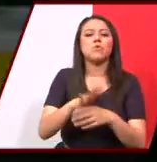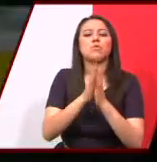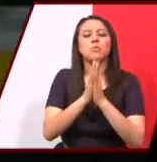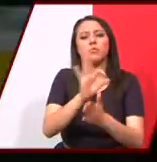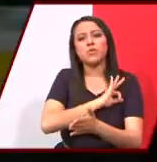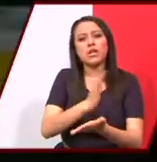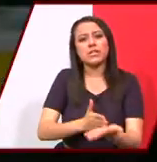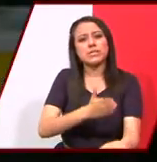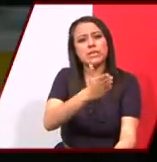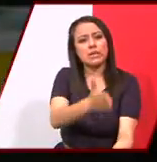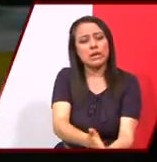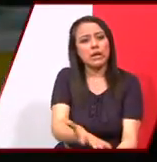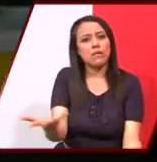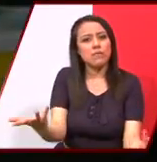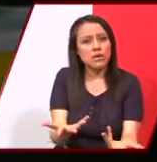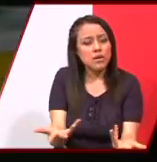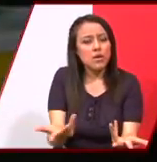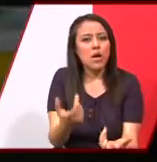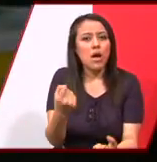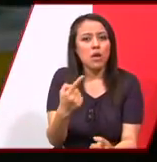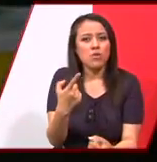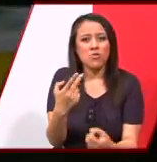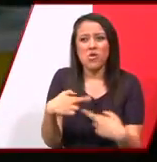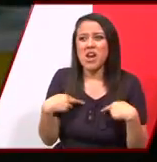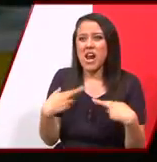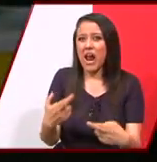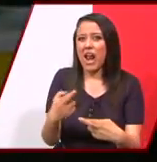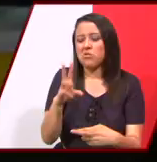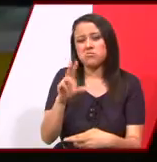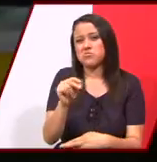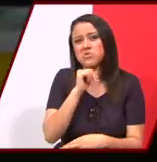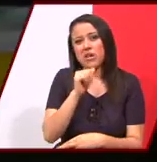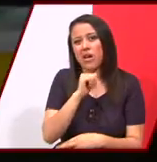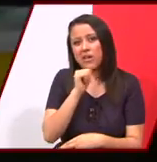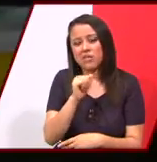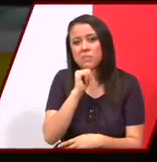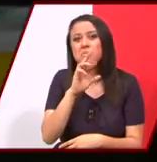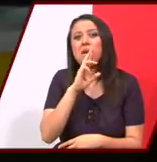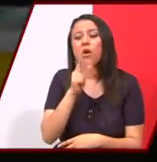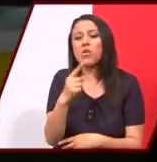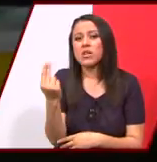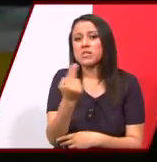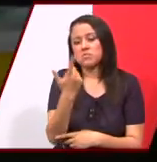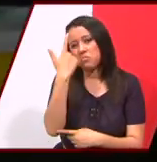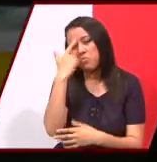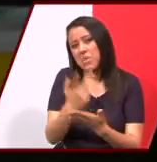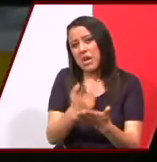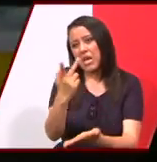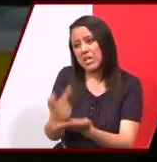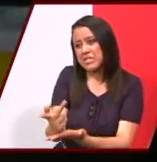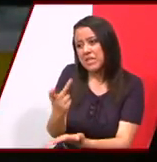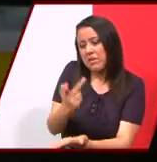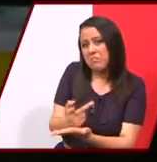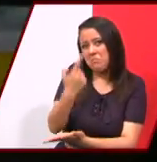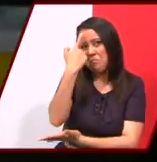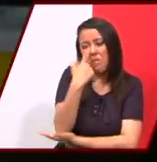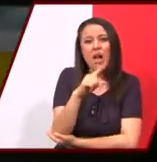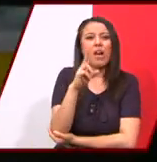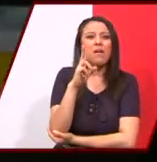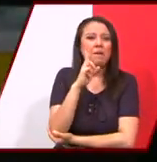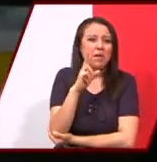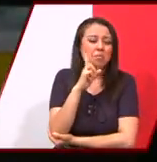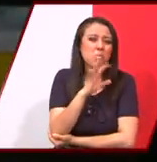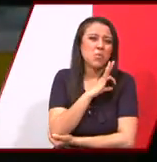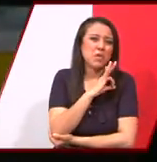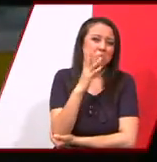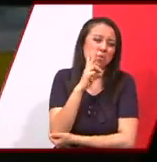acceder a un, no a algo regalado, sino a préstamos para poder